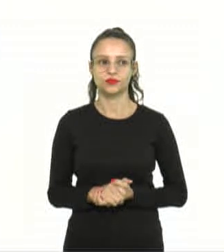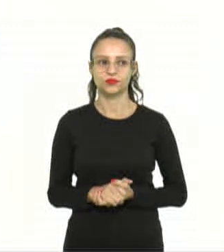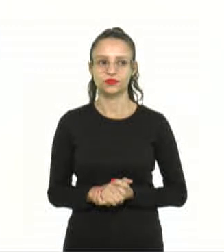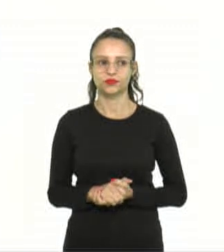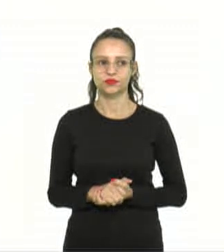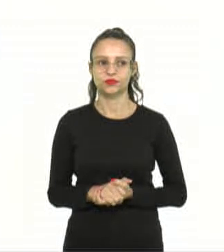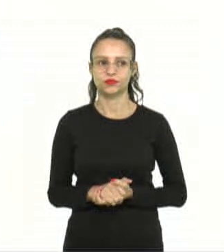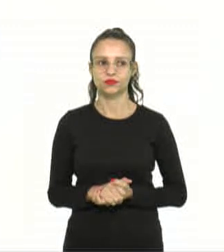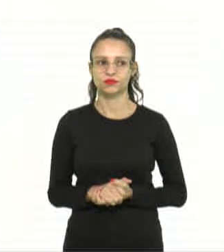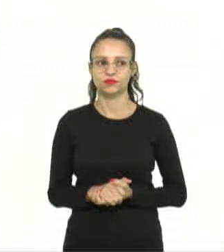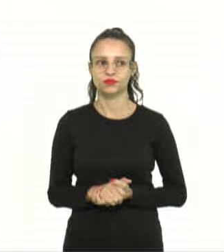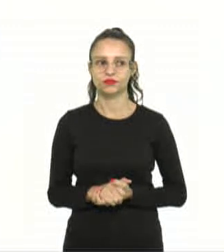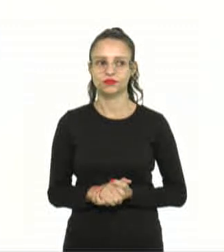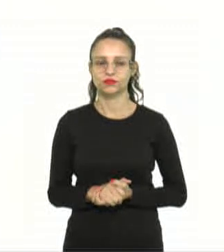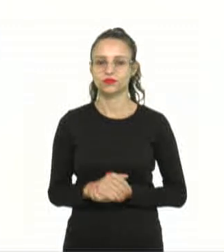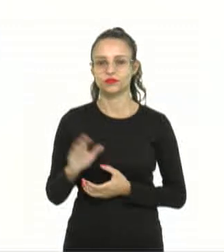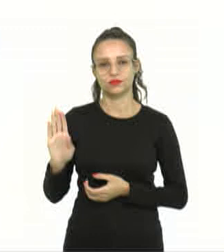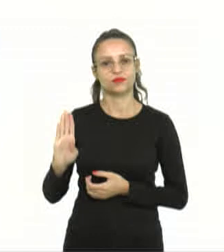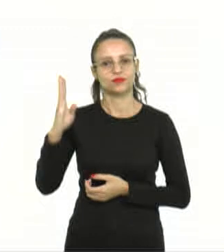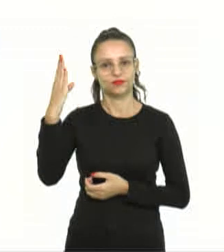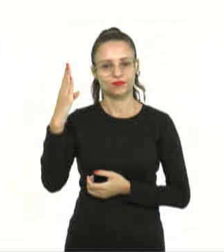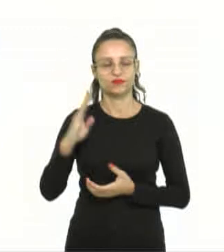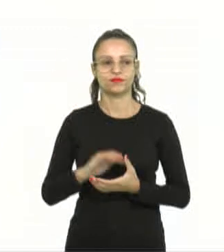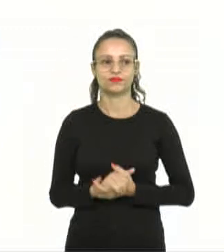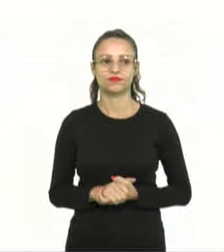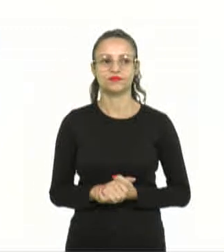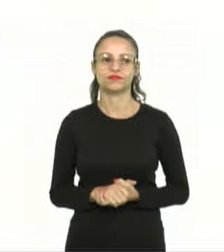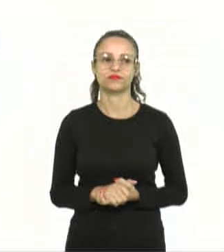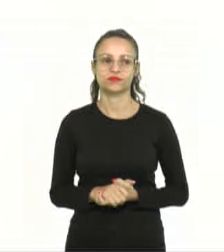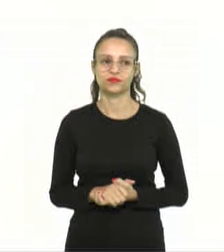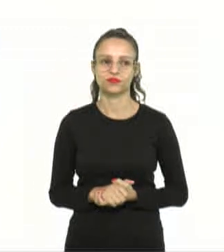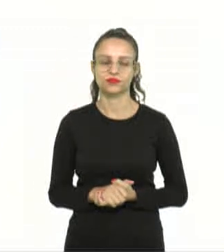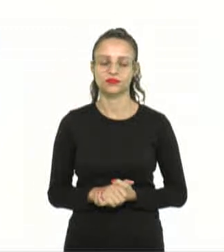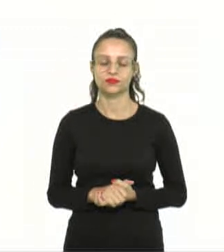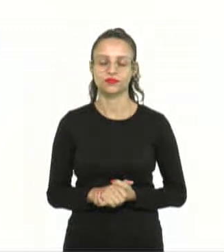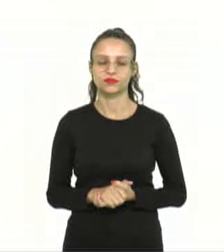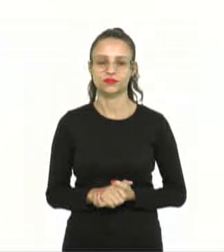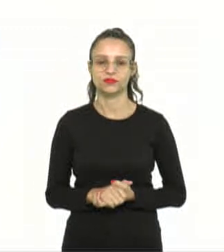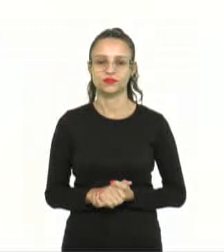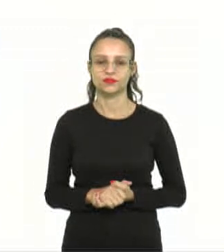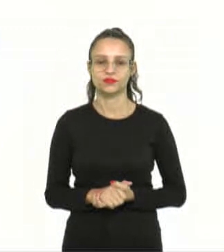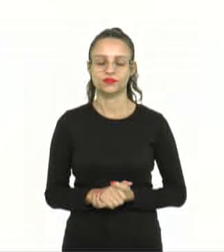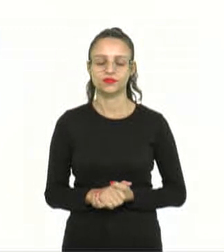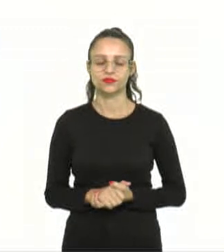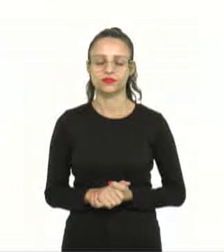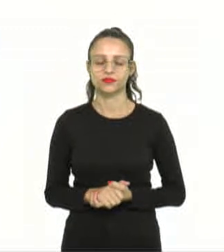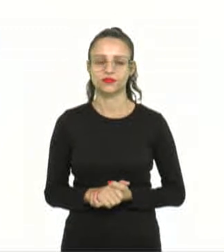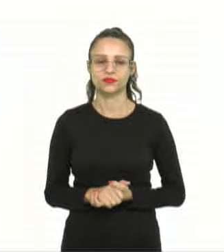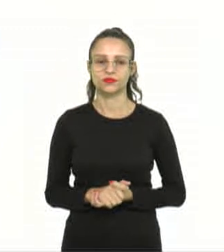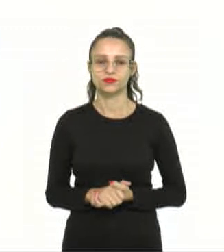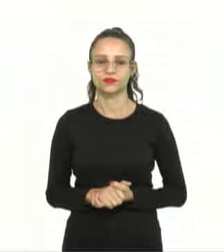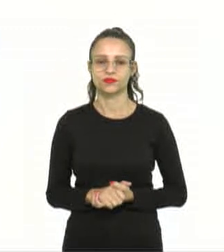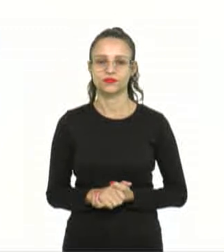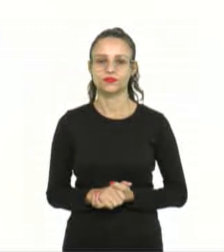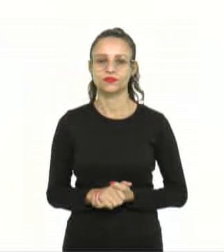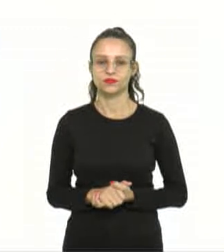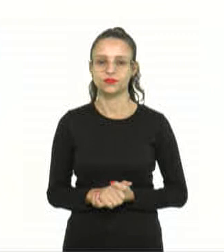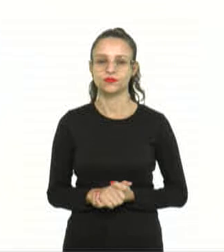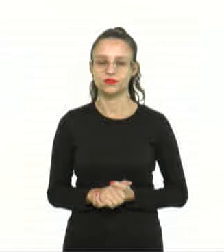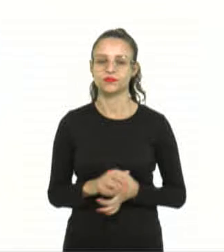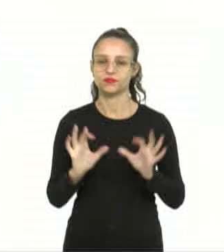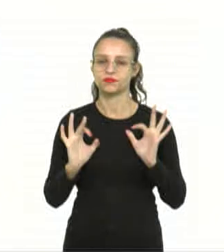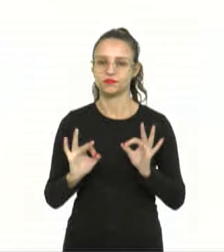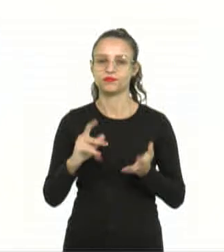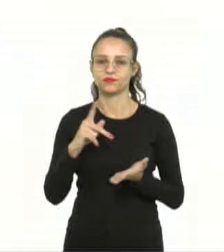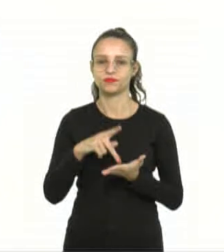la tomatina, falso. El evento Palo de Jabón da inicio a la fiesta, eso sí es